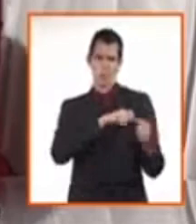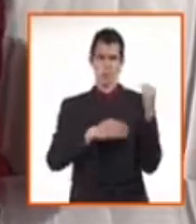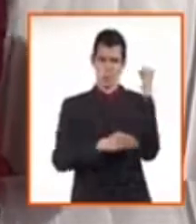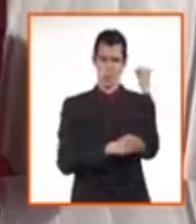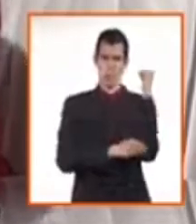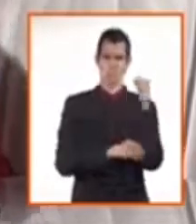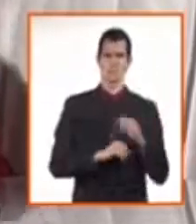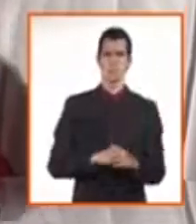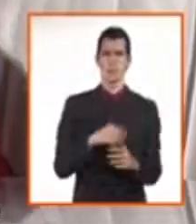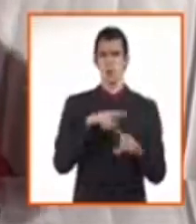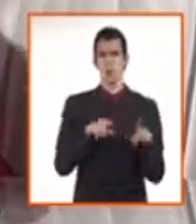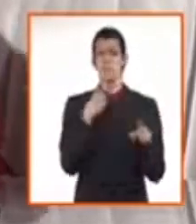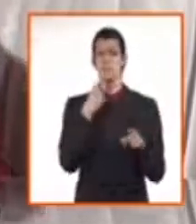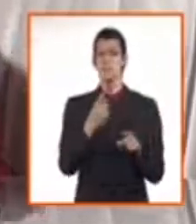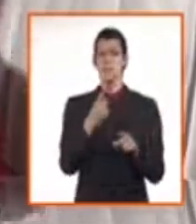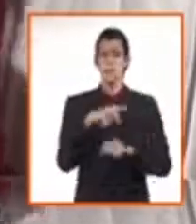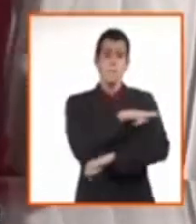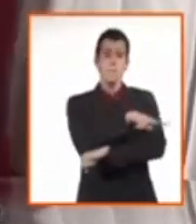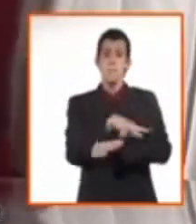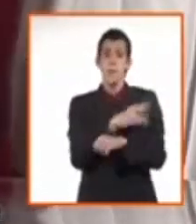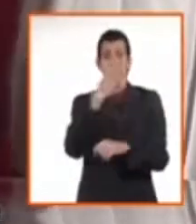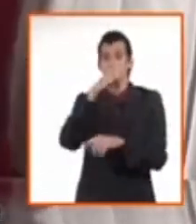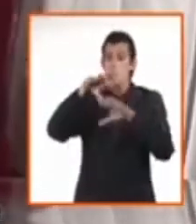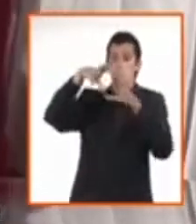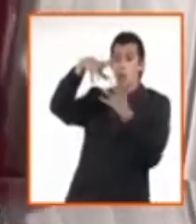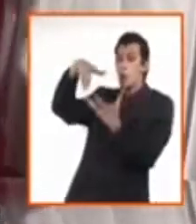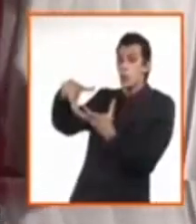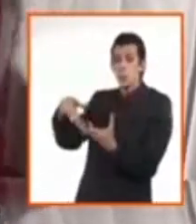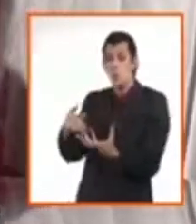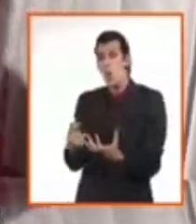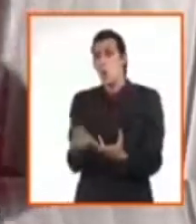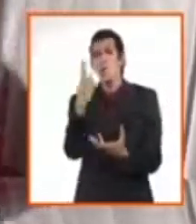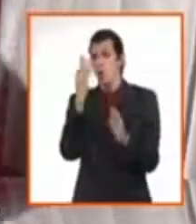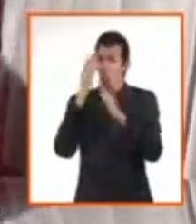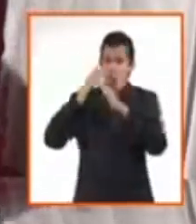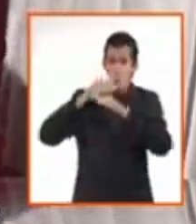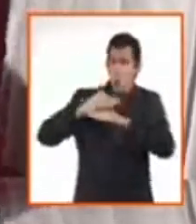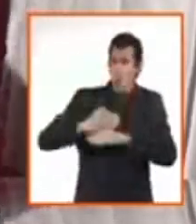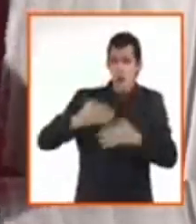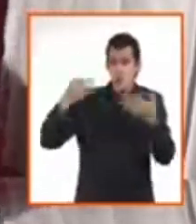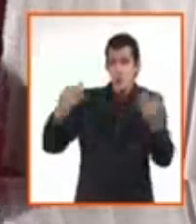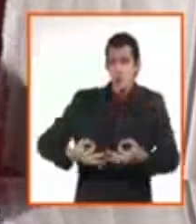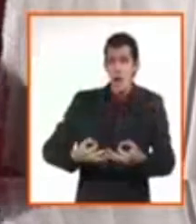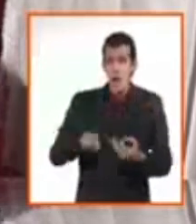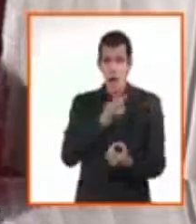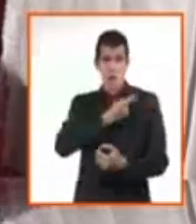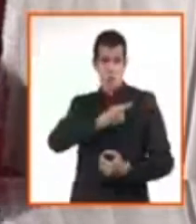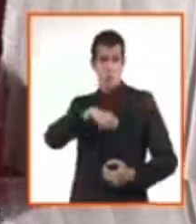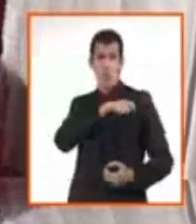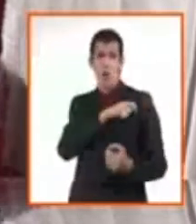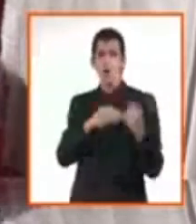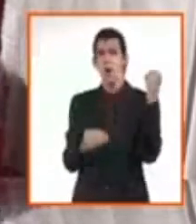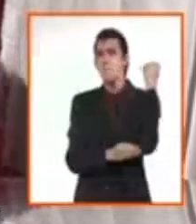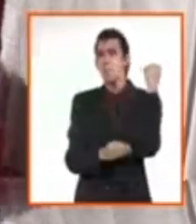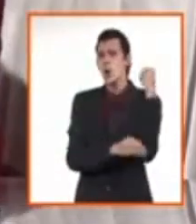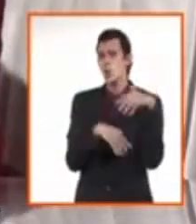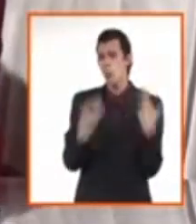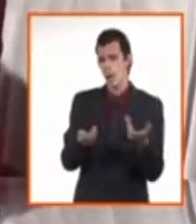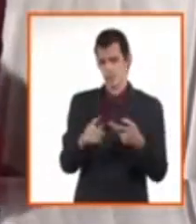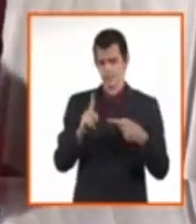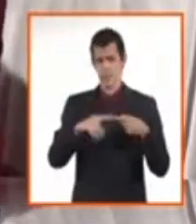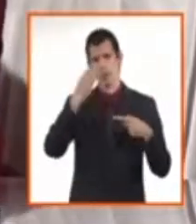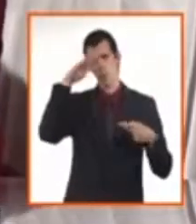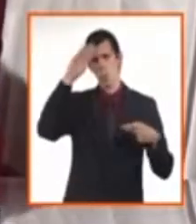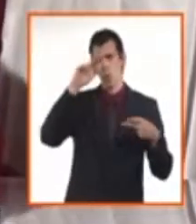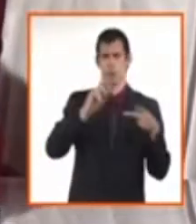intereses particulares problemas sociales que eso sí son democráticos fue interesante porque esta mujer fue objeto de acoso